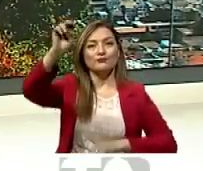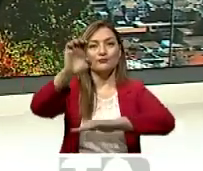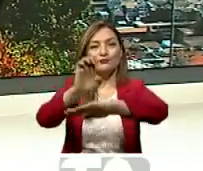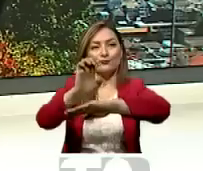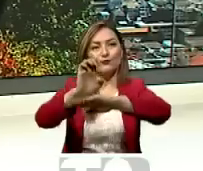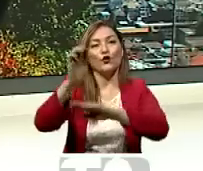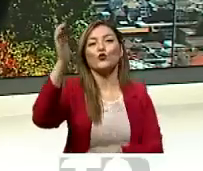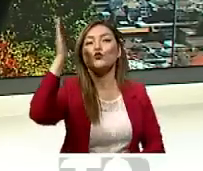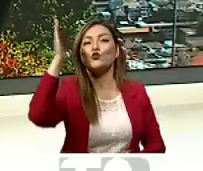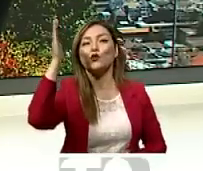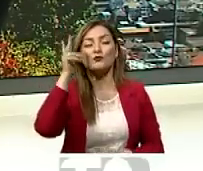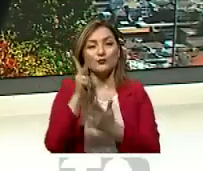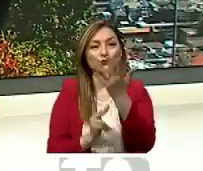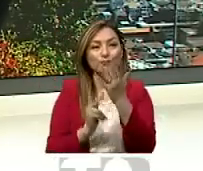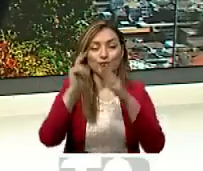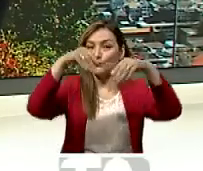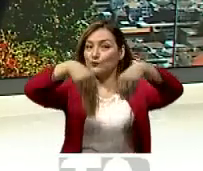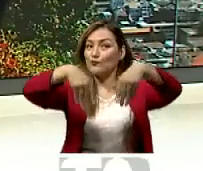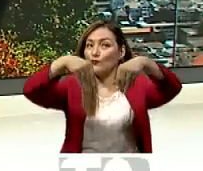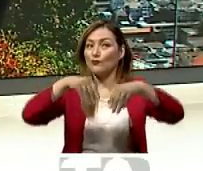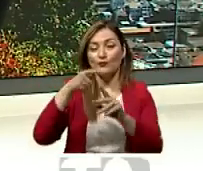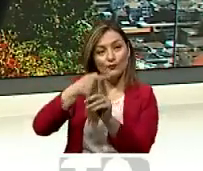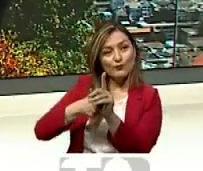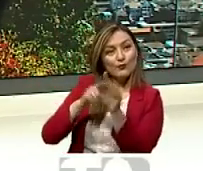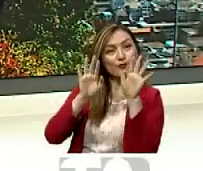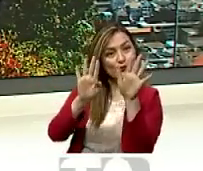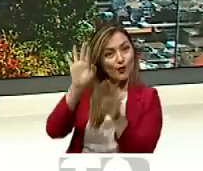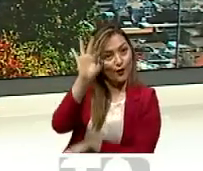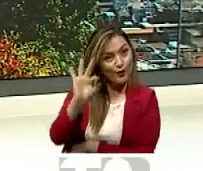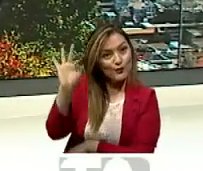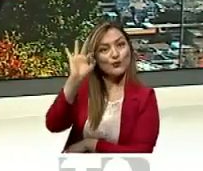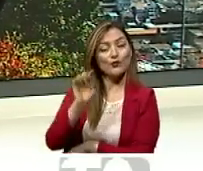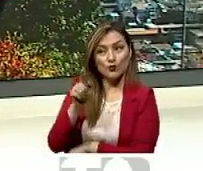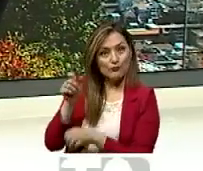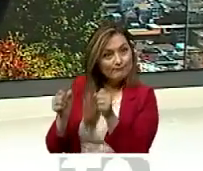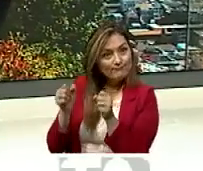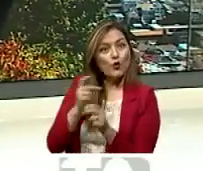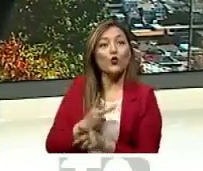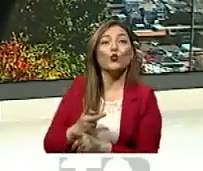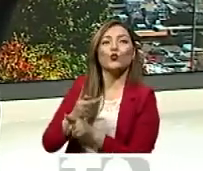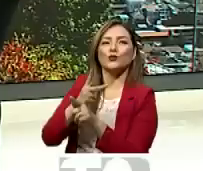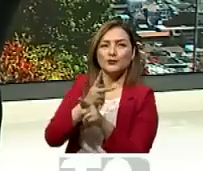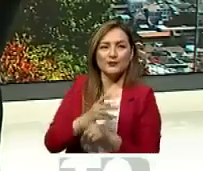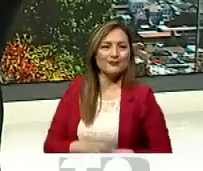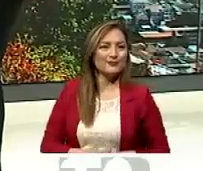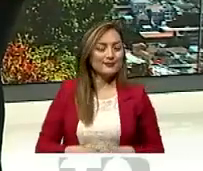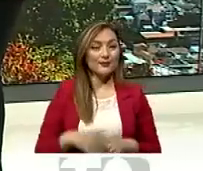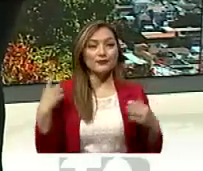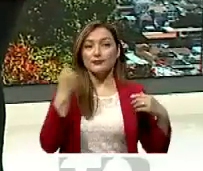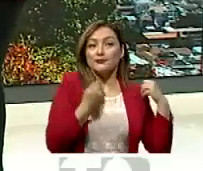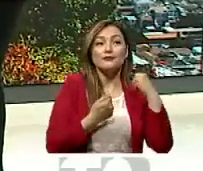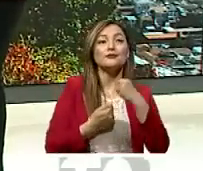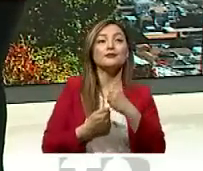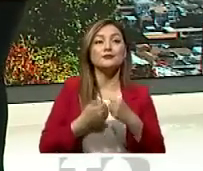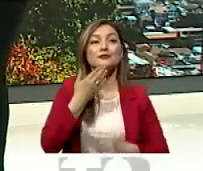punto, en esta ciudad, sí está lloviendo en estos momentos, hay una temperatura de 9 grados centígrados, manejen con mucho cuidado, por favor, salgan también bien abrigados y la